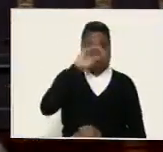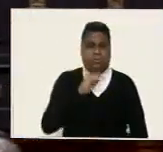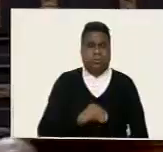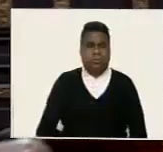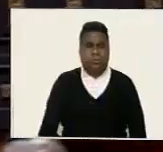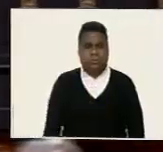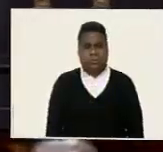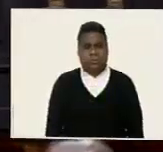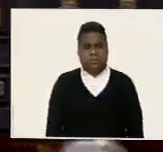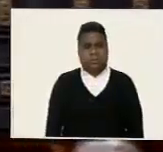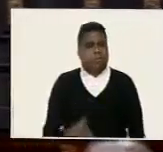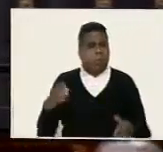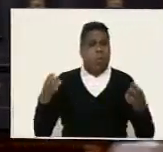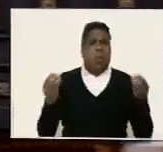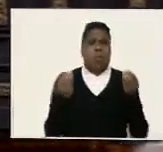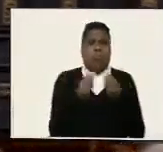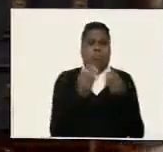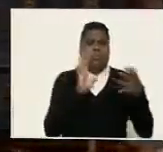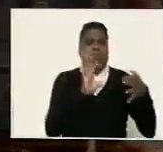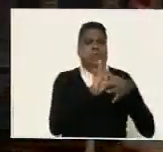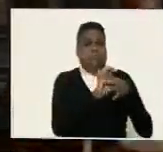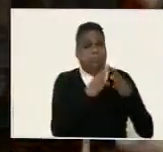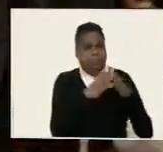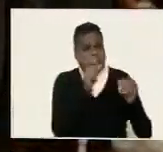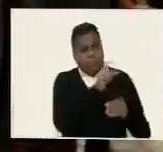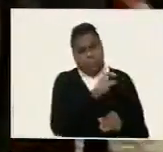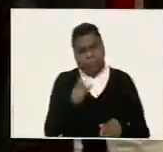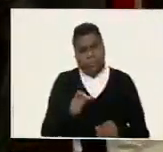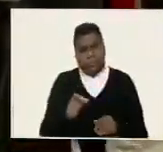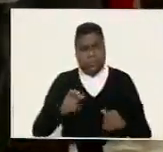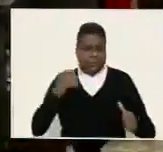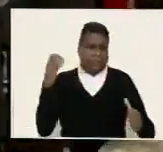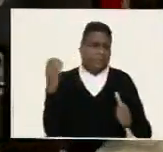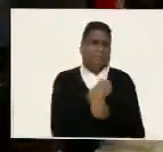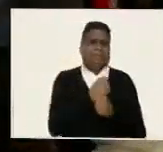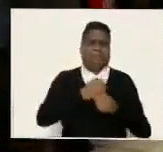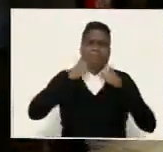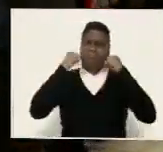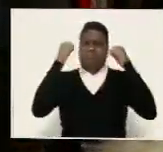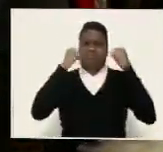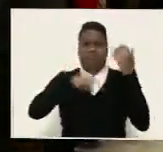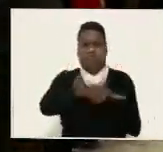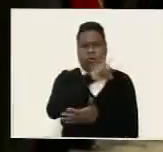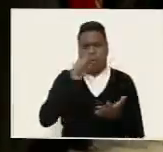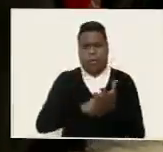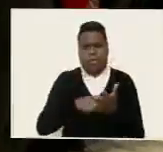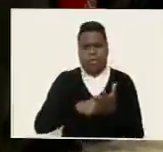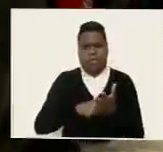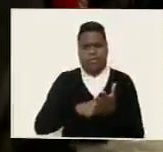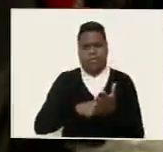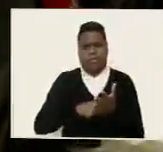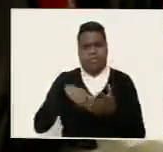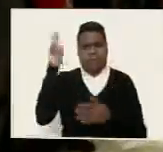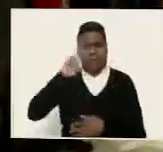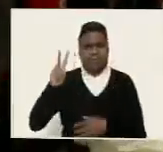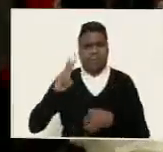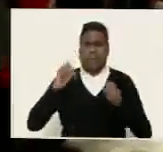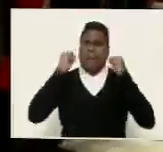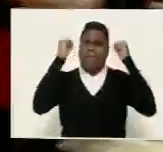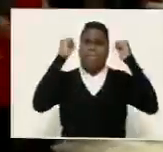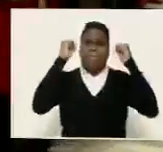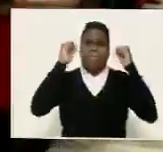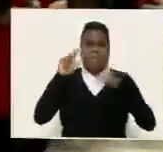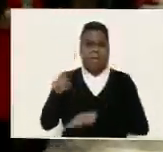nos unimos todos para lograr un triunfo definitivo para Venezuela. ¡Viva Venezuela! ¡Viva la